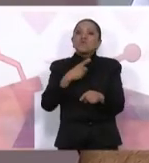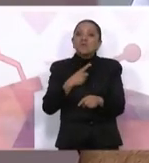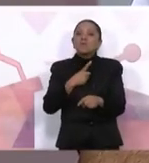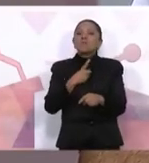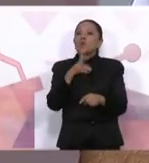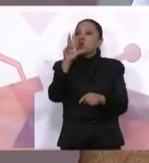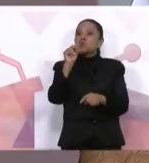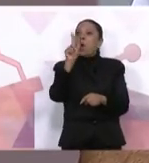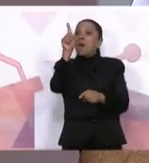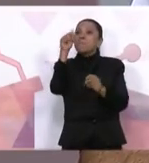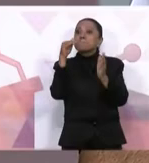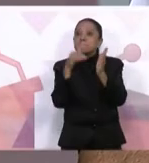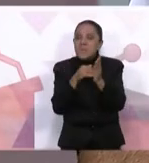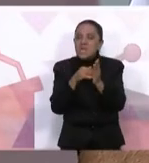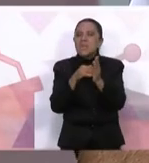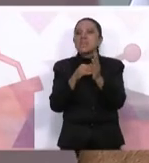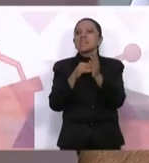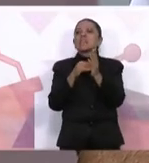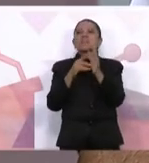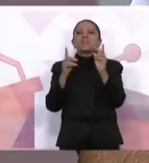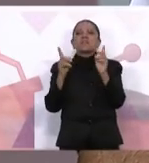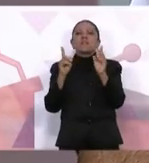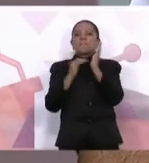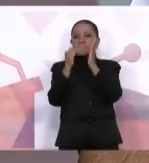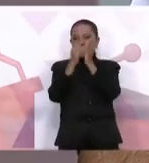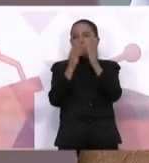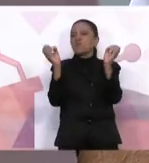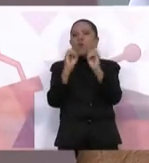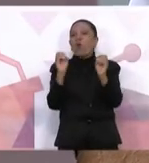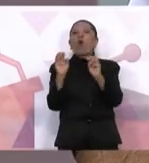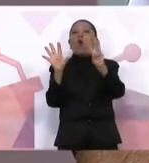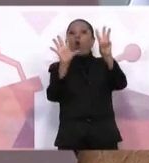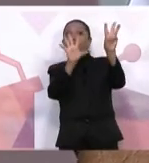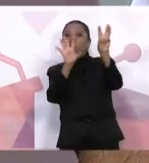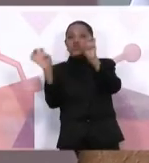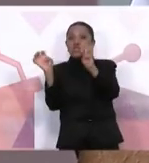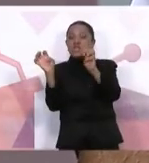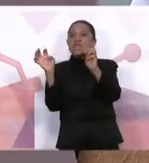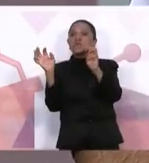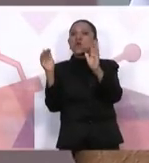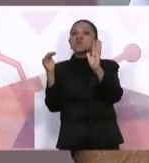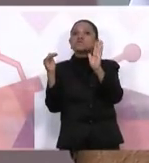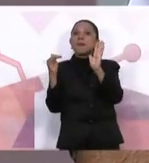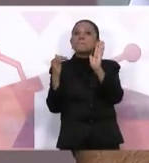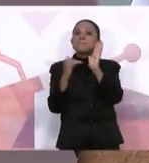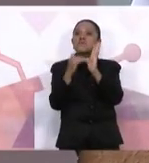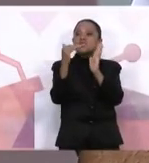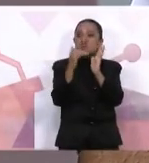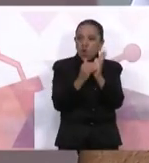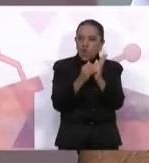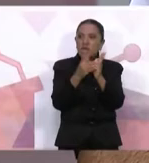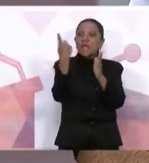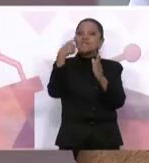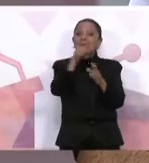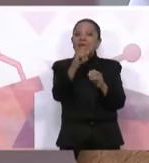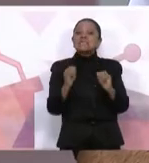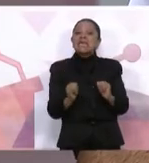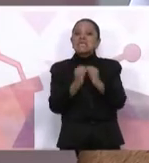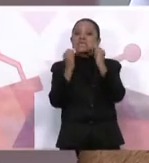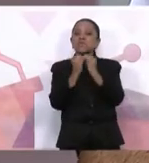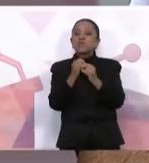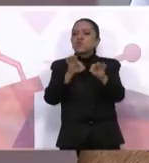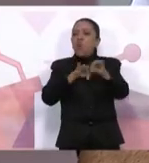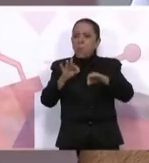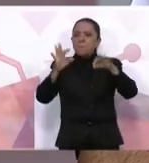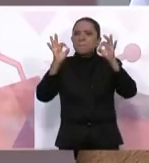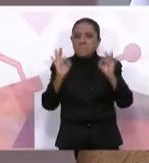de pesos el cálculo económico que he hecho para que el instituto funcione de manera adecuada 100 millones serán